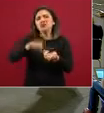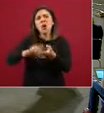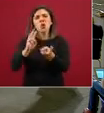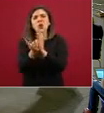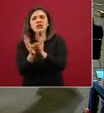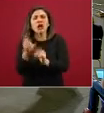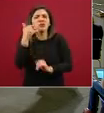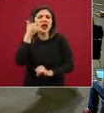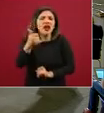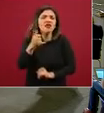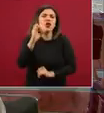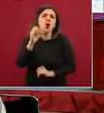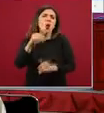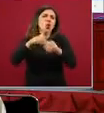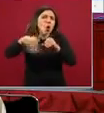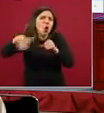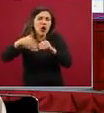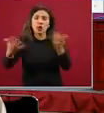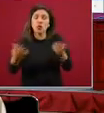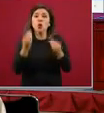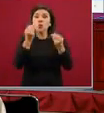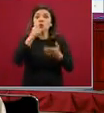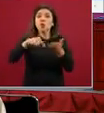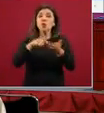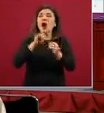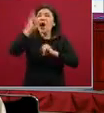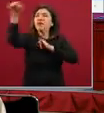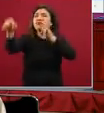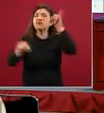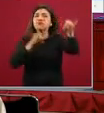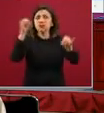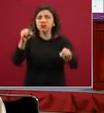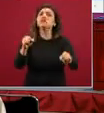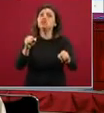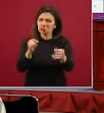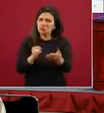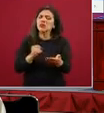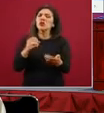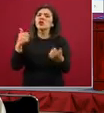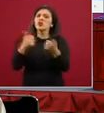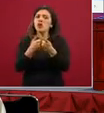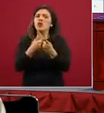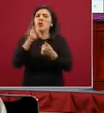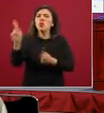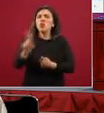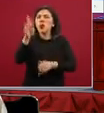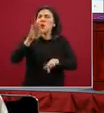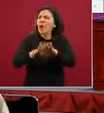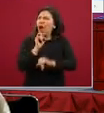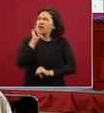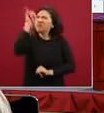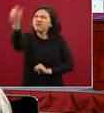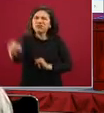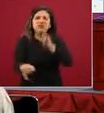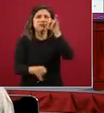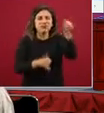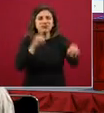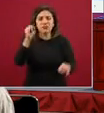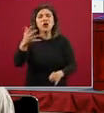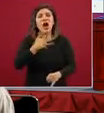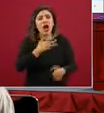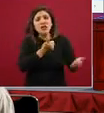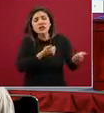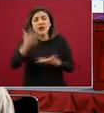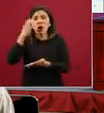WhatsApp, teléfono, y muchos en comunidades de manera directa, en las comunidades más alejadas, incluso